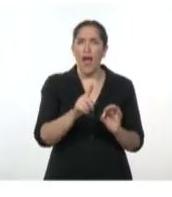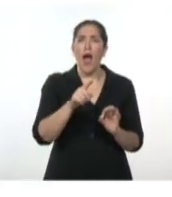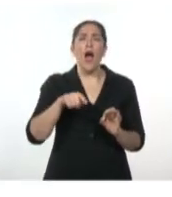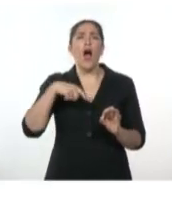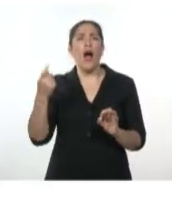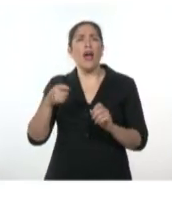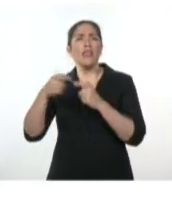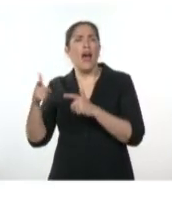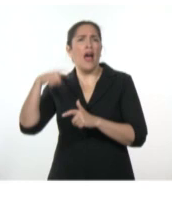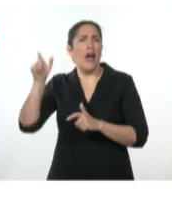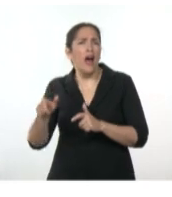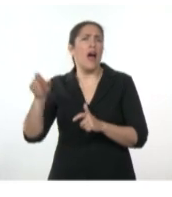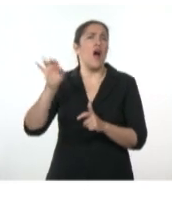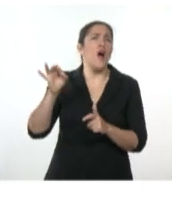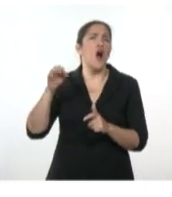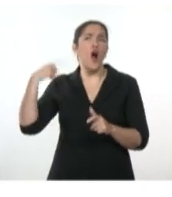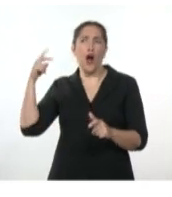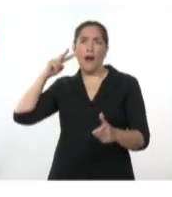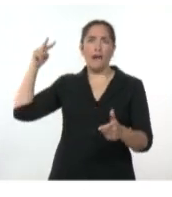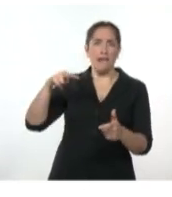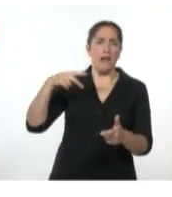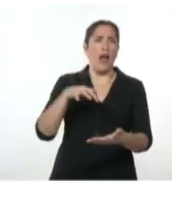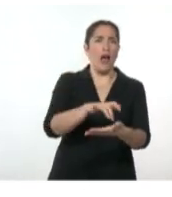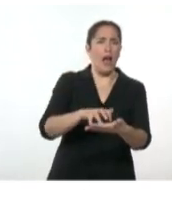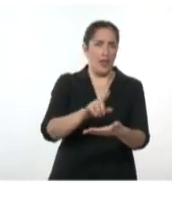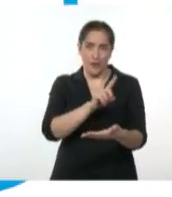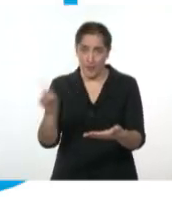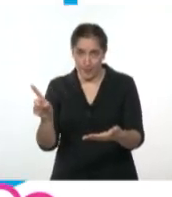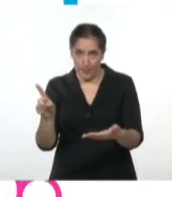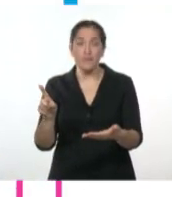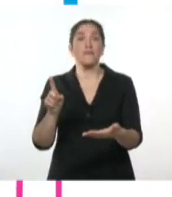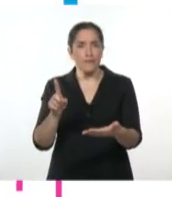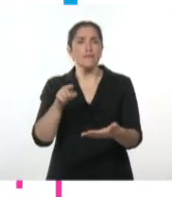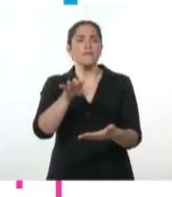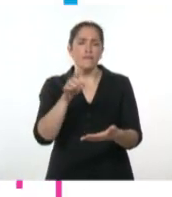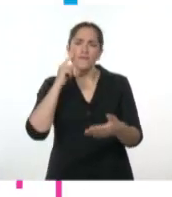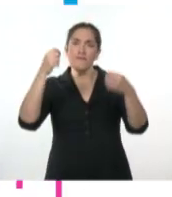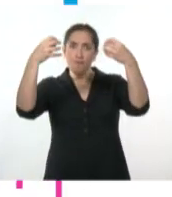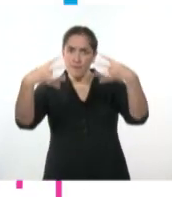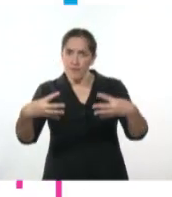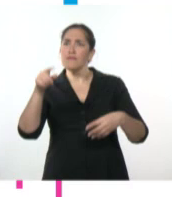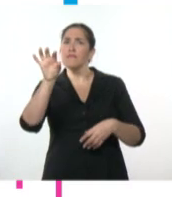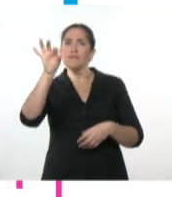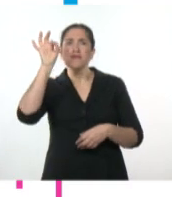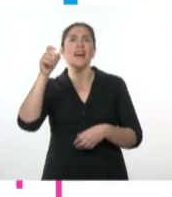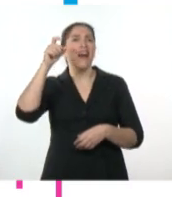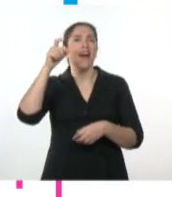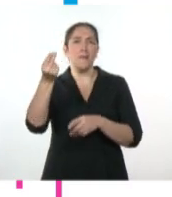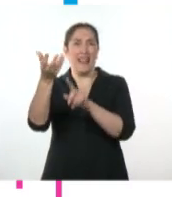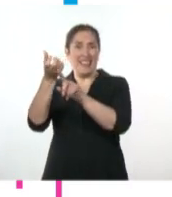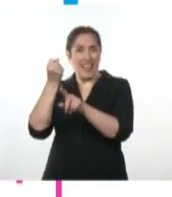con desconocidos y no la digites en presencia de extraños. Elegí la opción Extracciones /